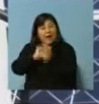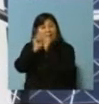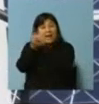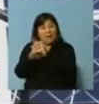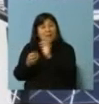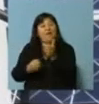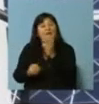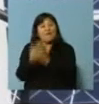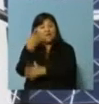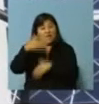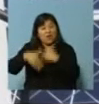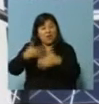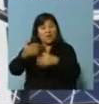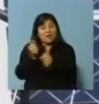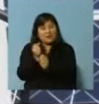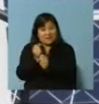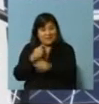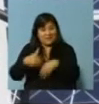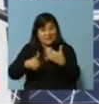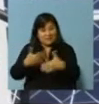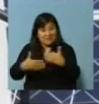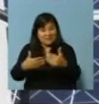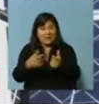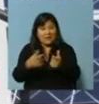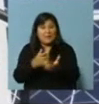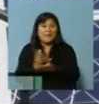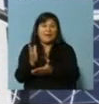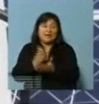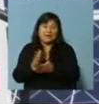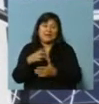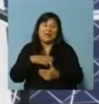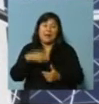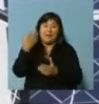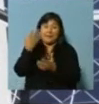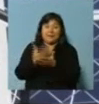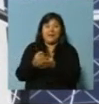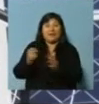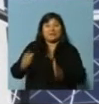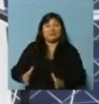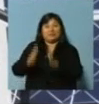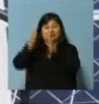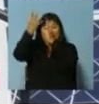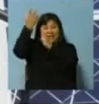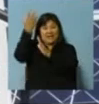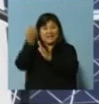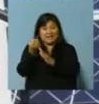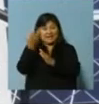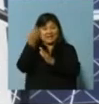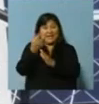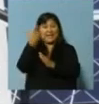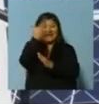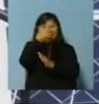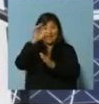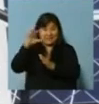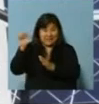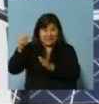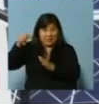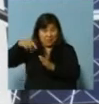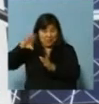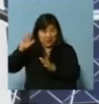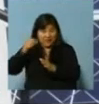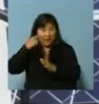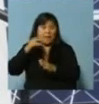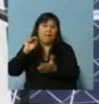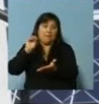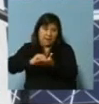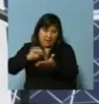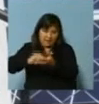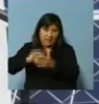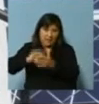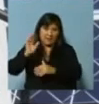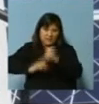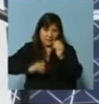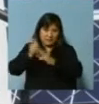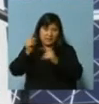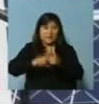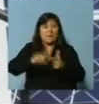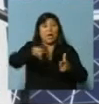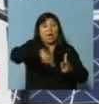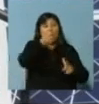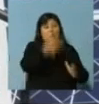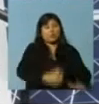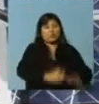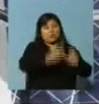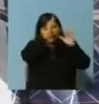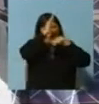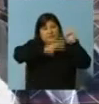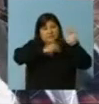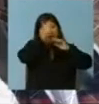productiva. La planta de 300 megavatios que estamos construyendo en Cauchari, que luego vamos a seguir con 200